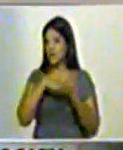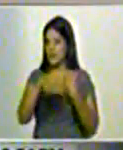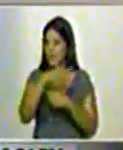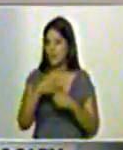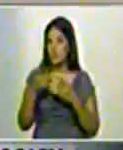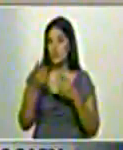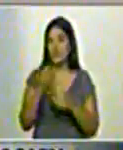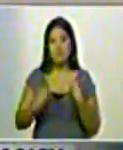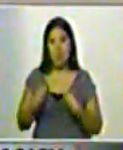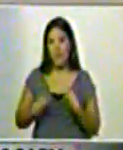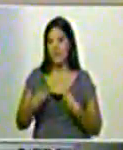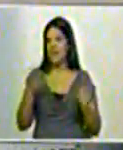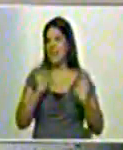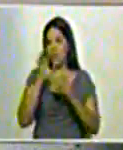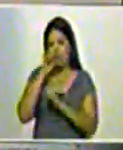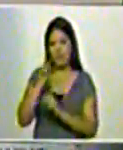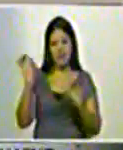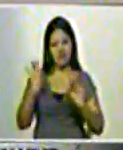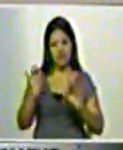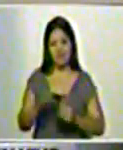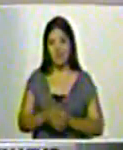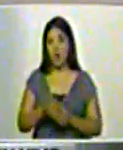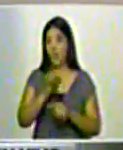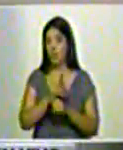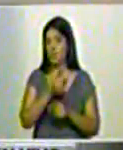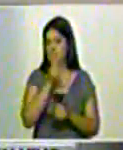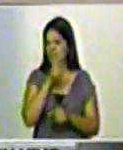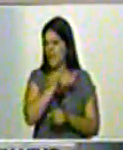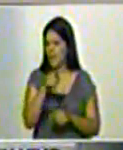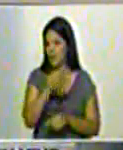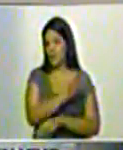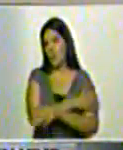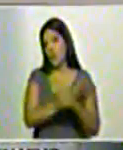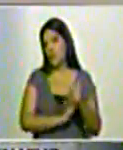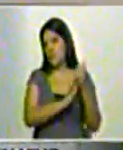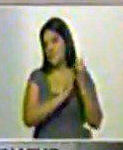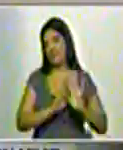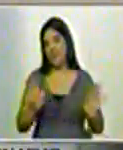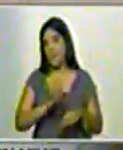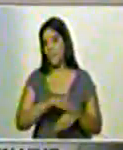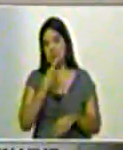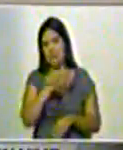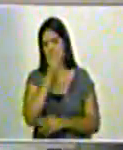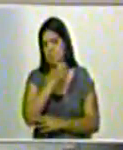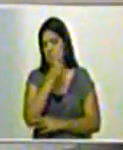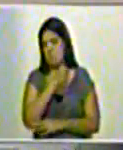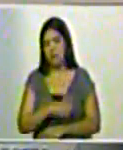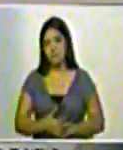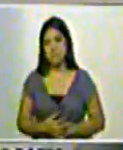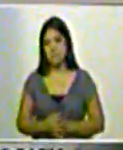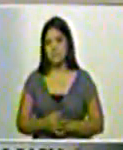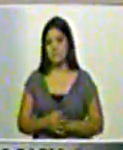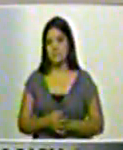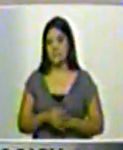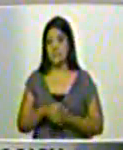alarma, de caos, que nadie crea en nadie. Bueno, los únicos que no creen son en los líderes de la MUC, porque nadie les hace caso. Las